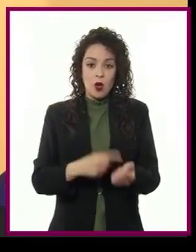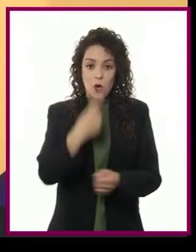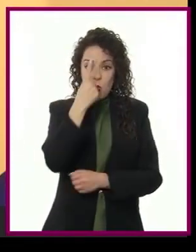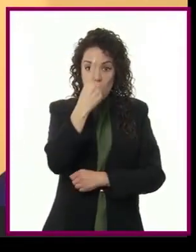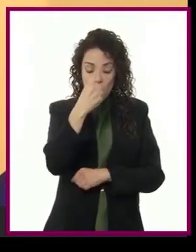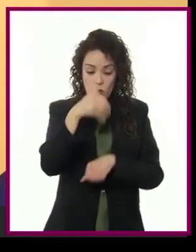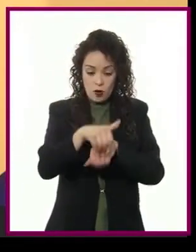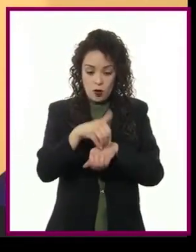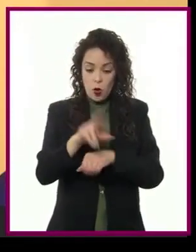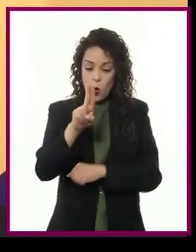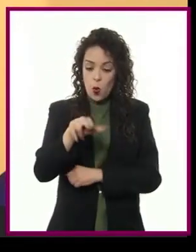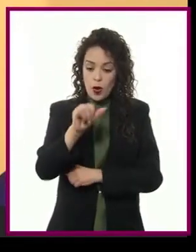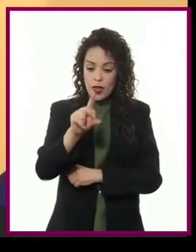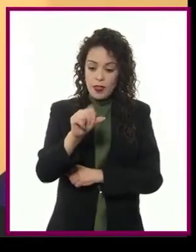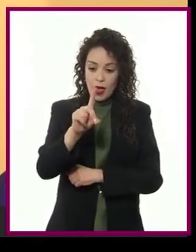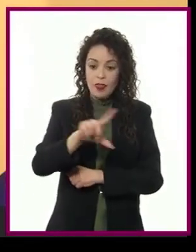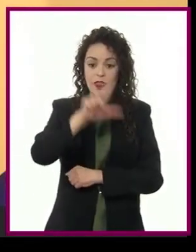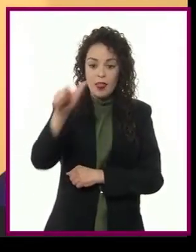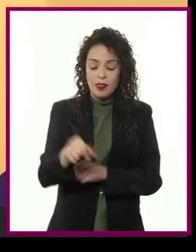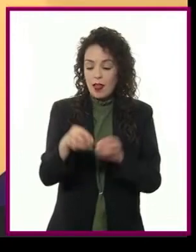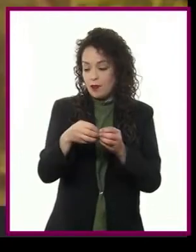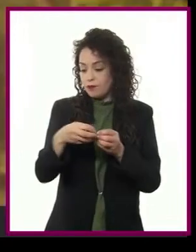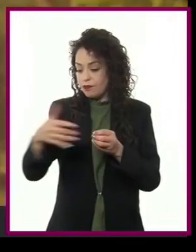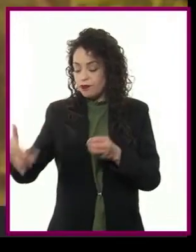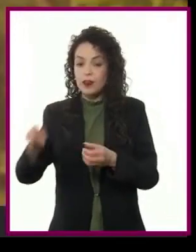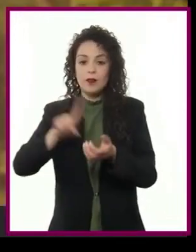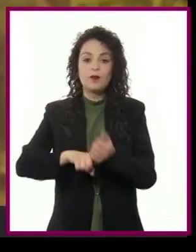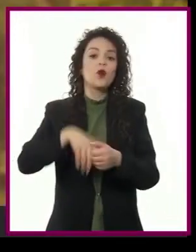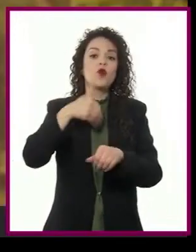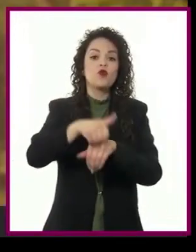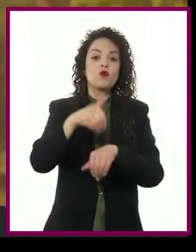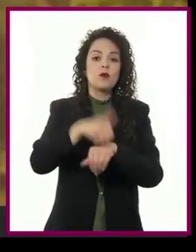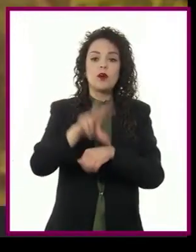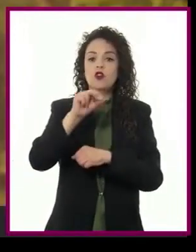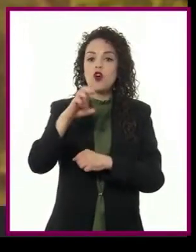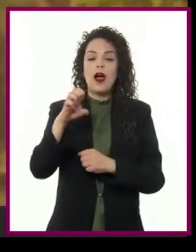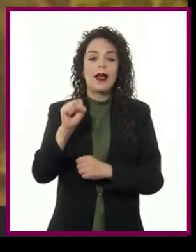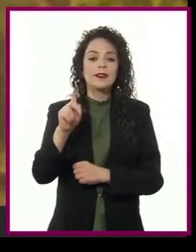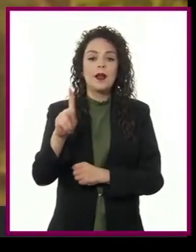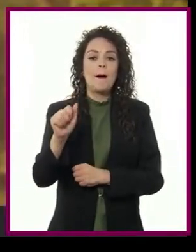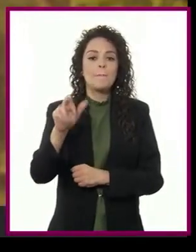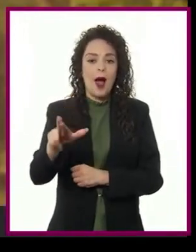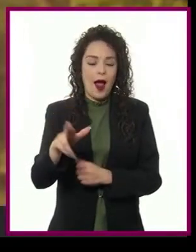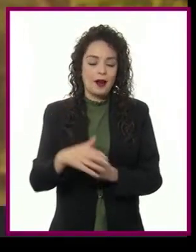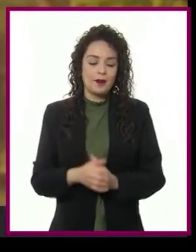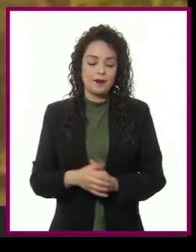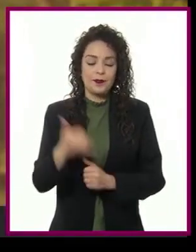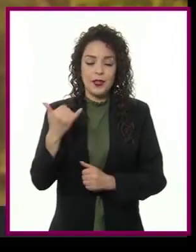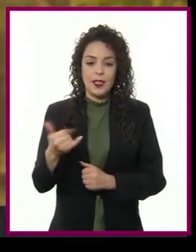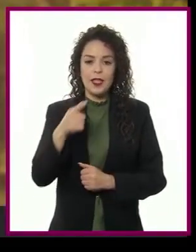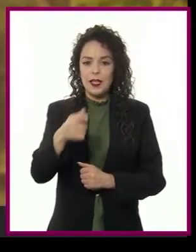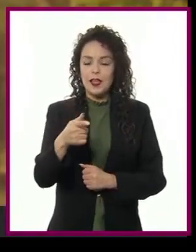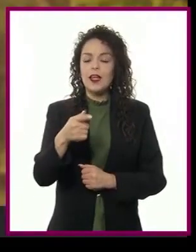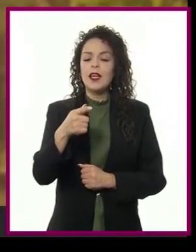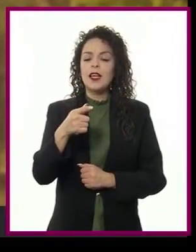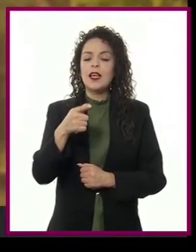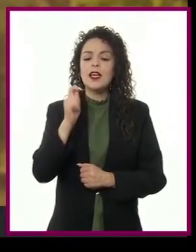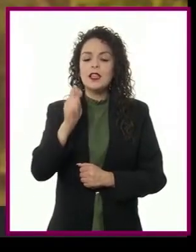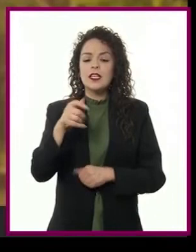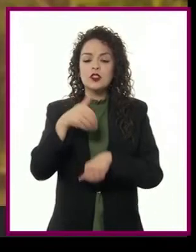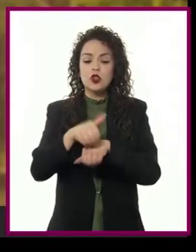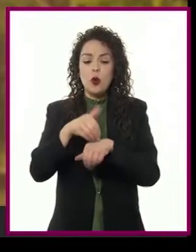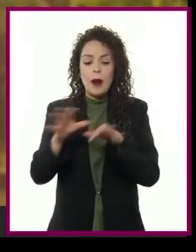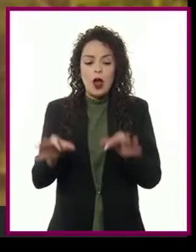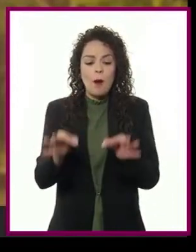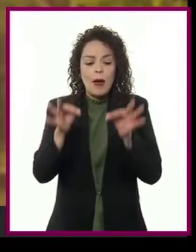la serie ascendente de los números impares. ¿Y qué me dices de la utilización de los llamados números